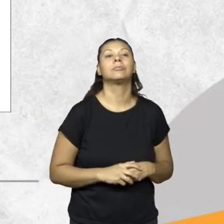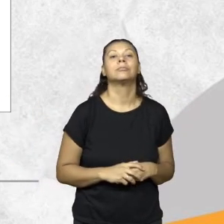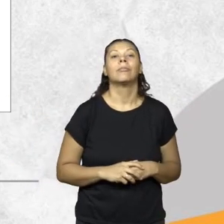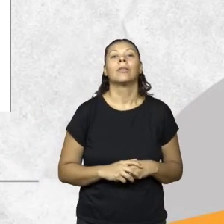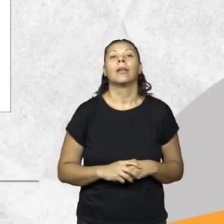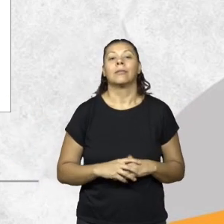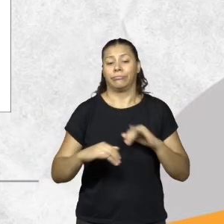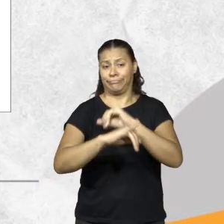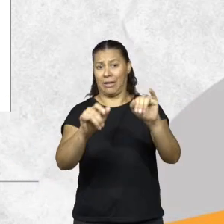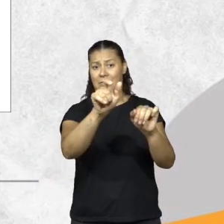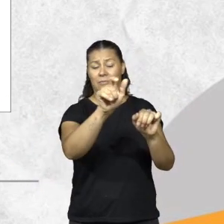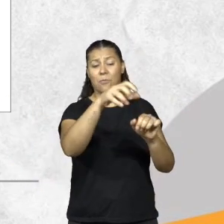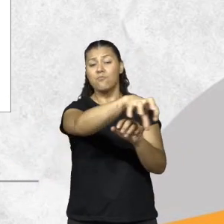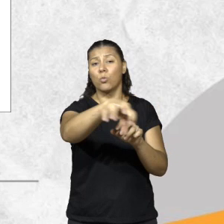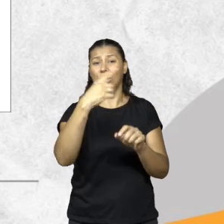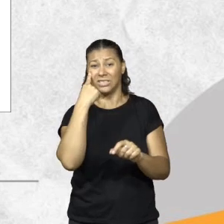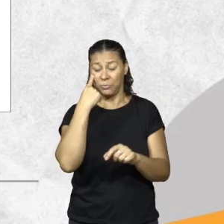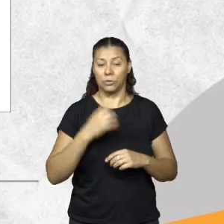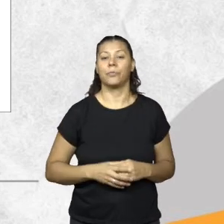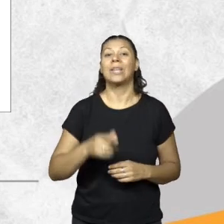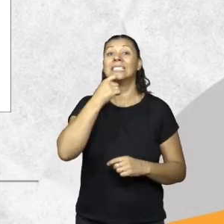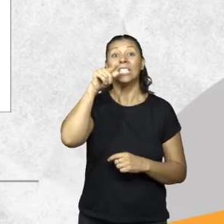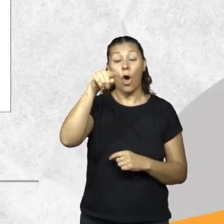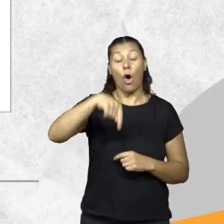hoy ingresan a ese link,